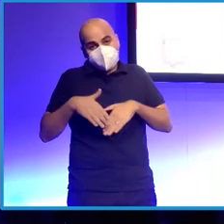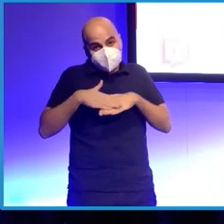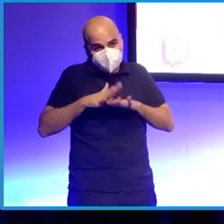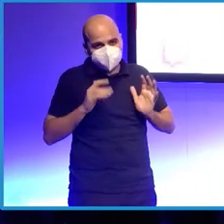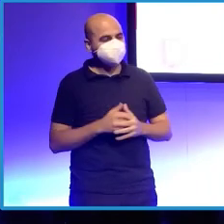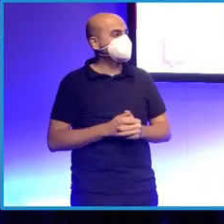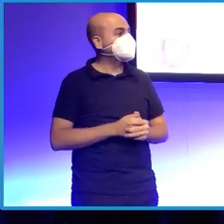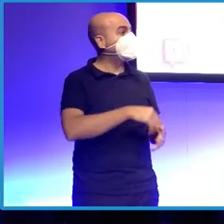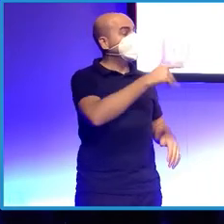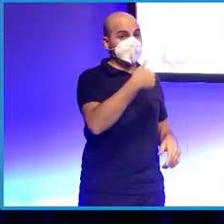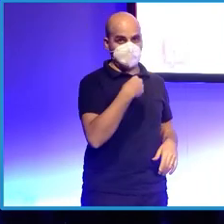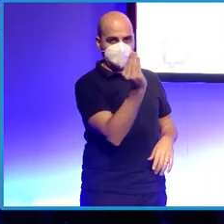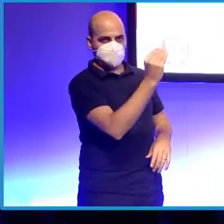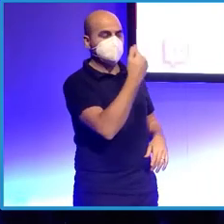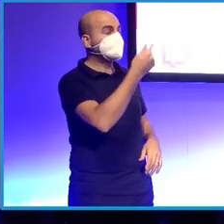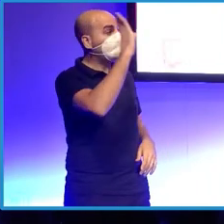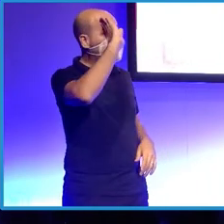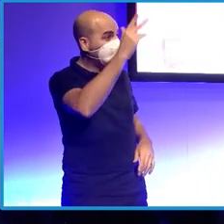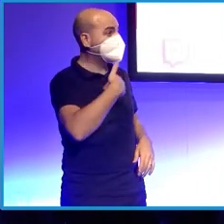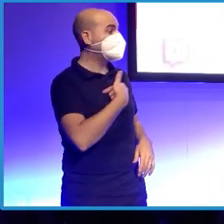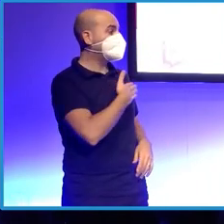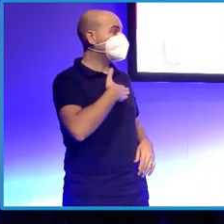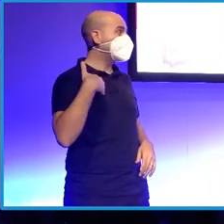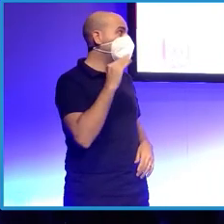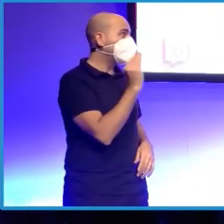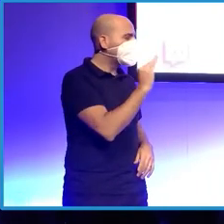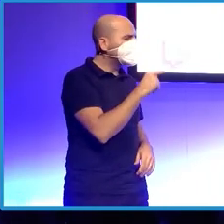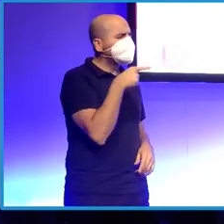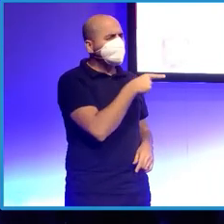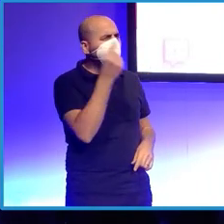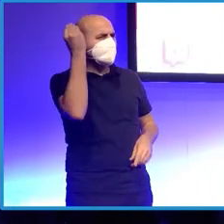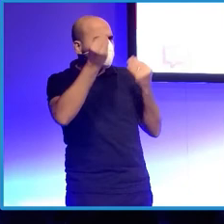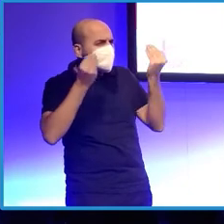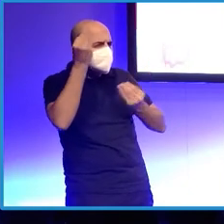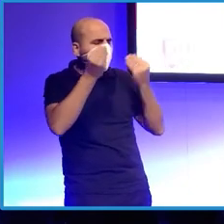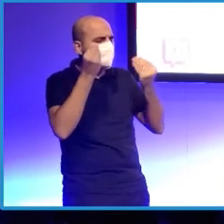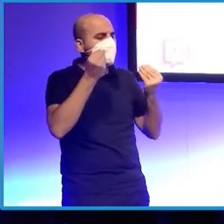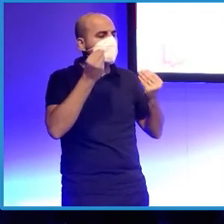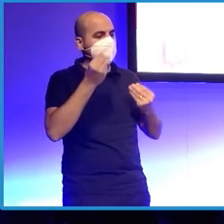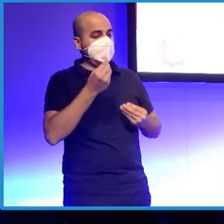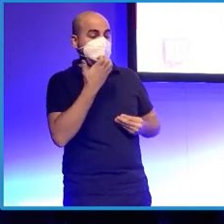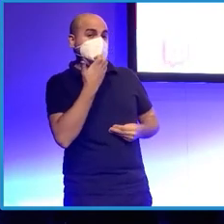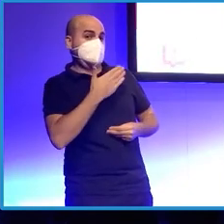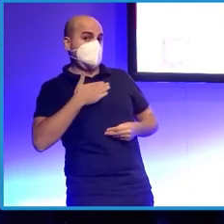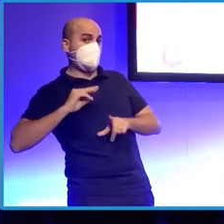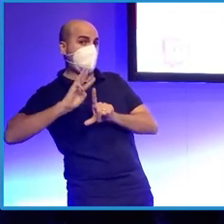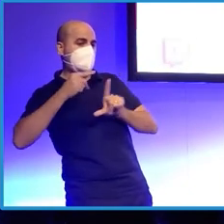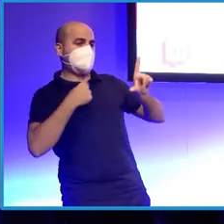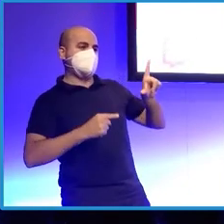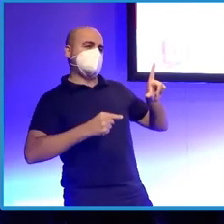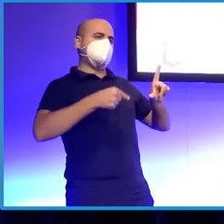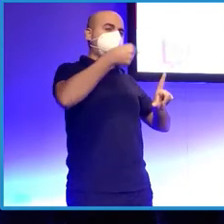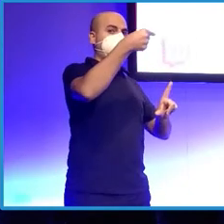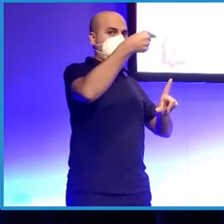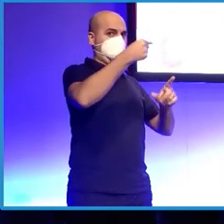hola yo te quería preguntar que si tú crees que lo más importante a la hora de posicionar una web es el ceo